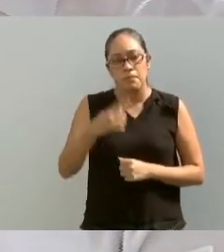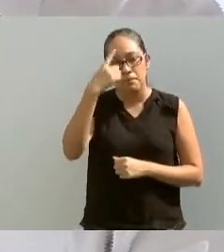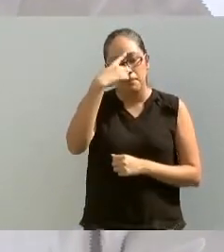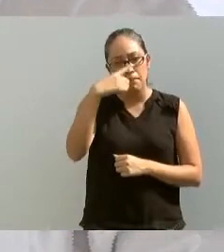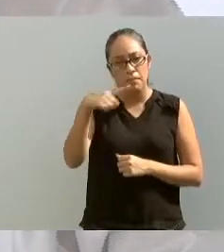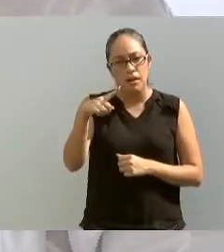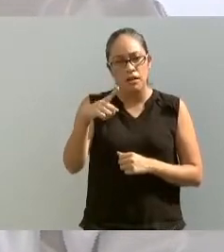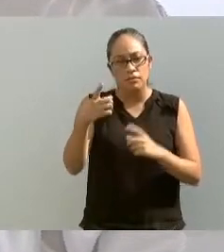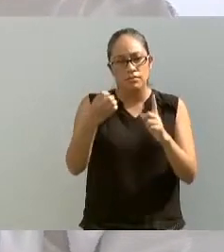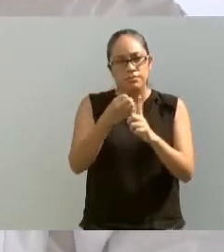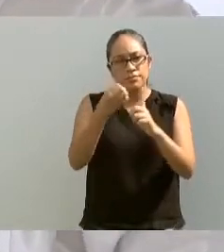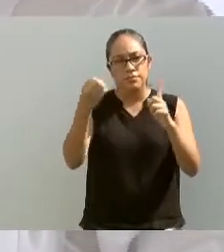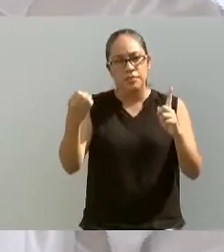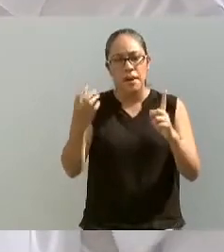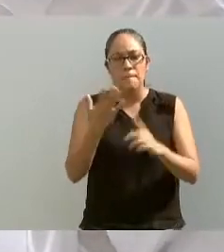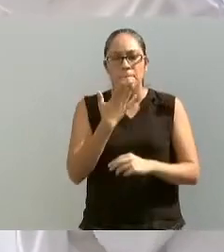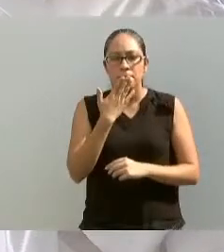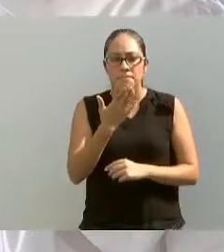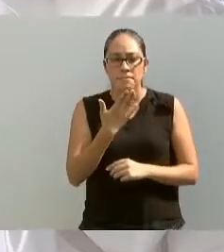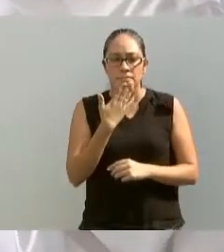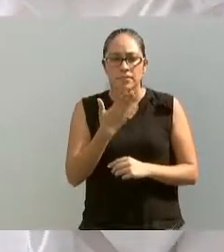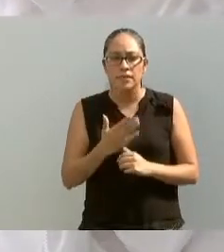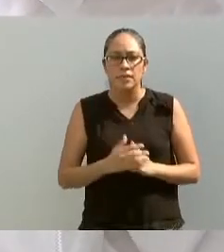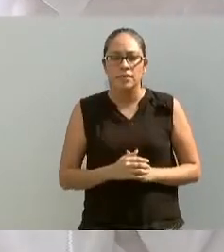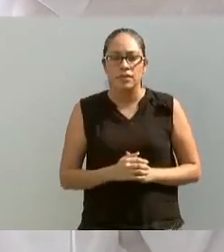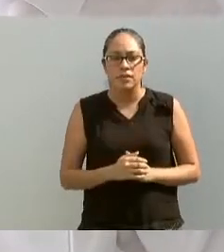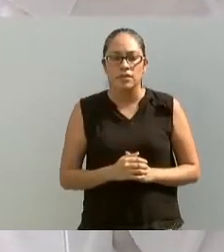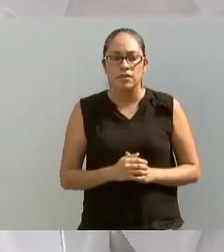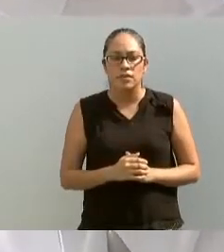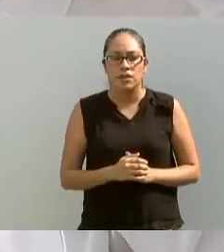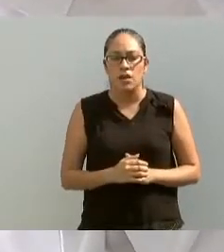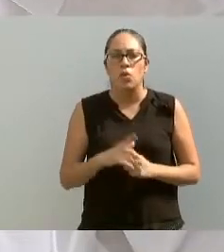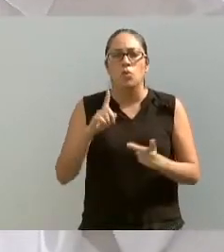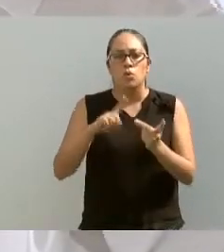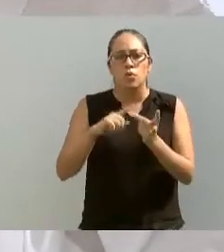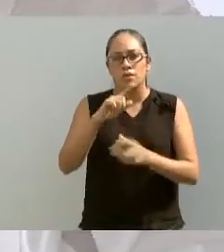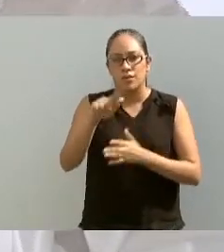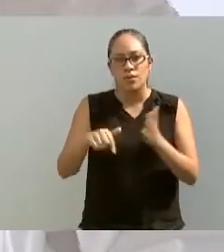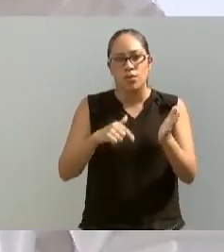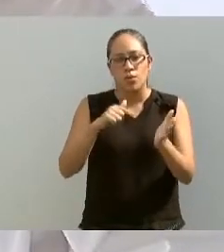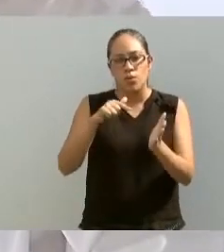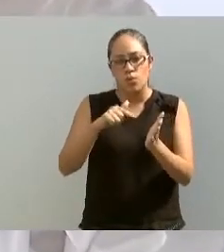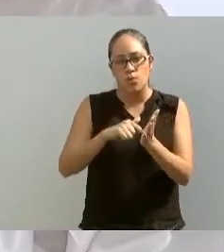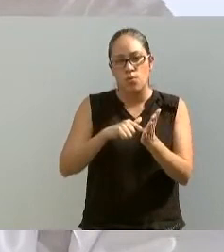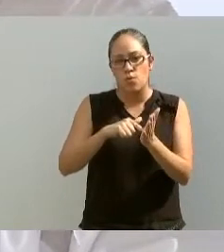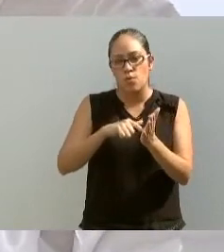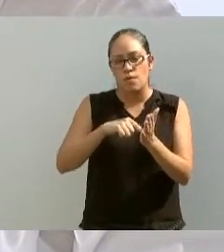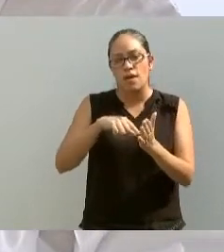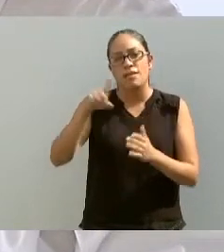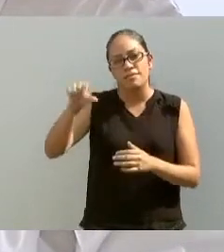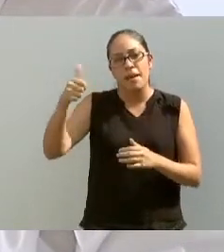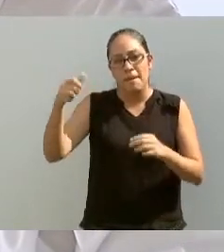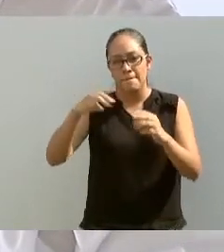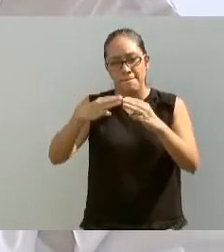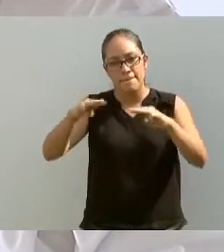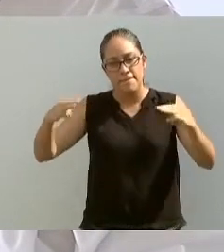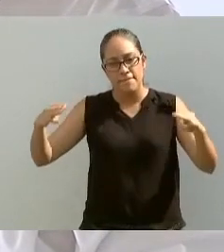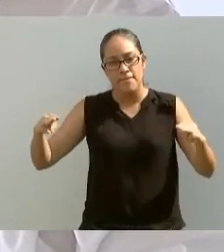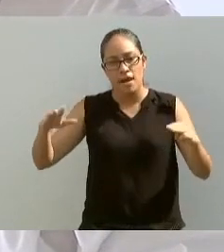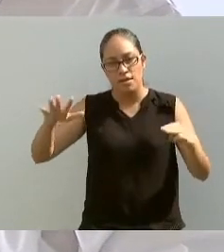orden en las costas, en los litorales, en los puertos,